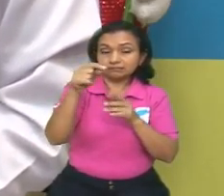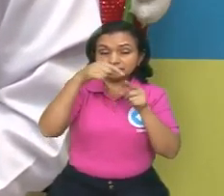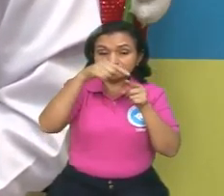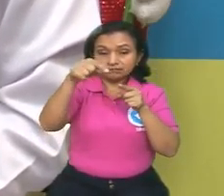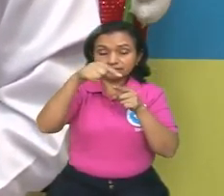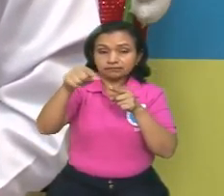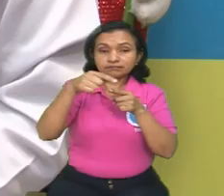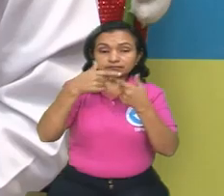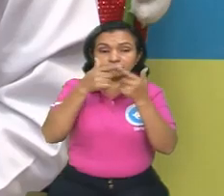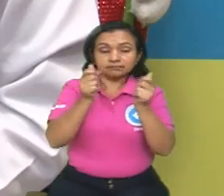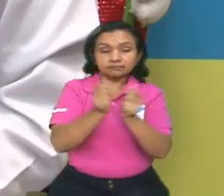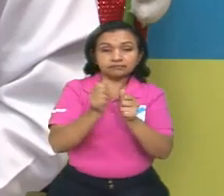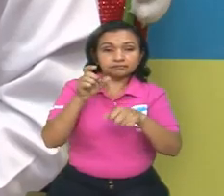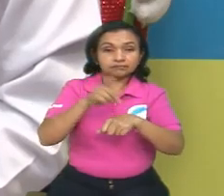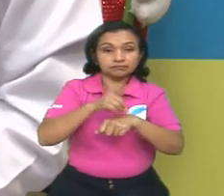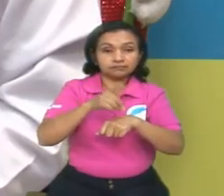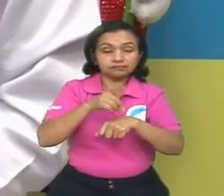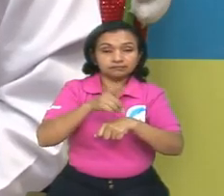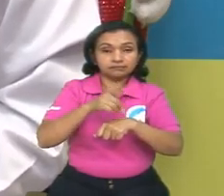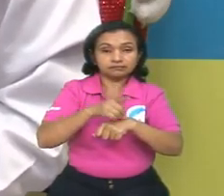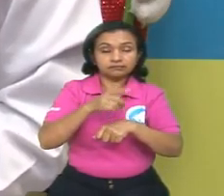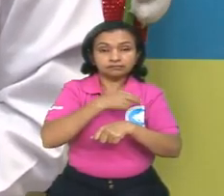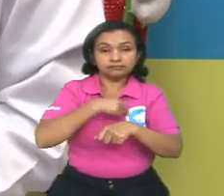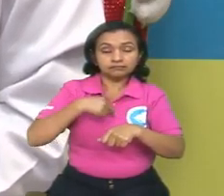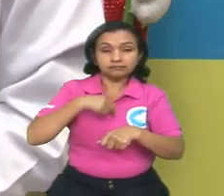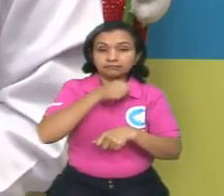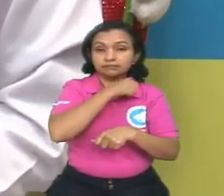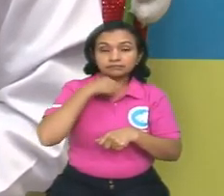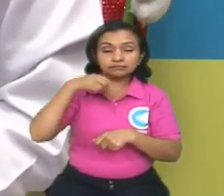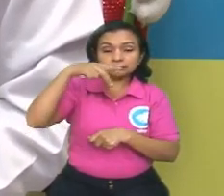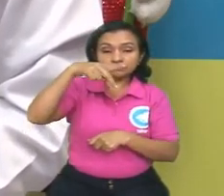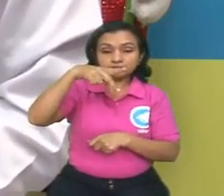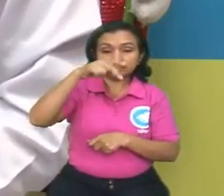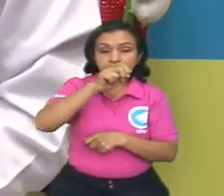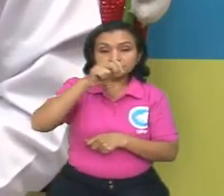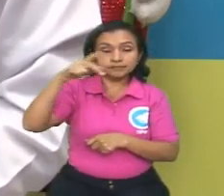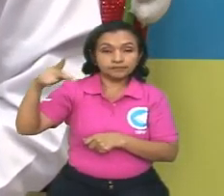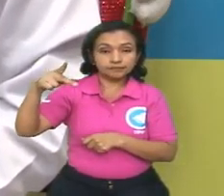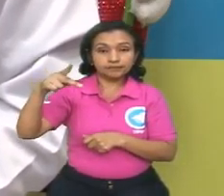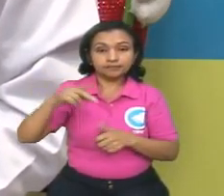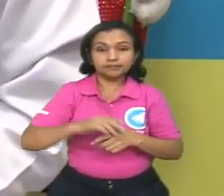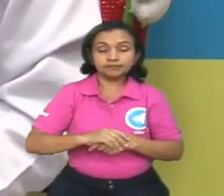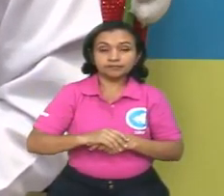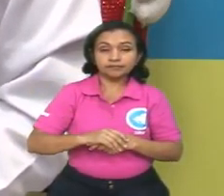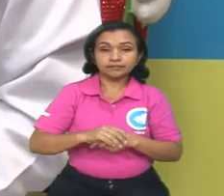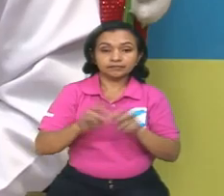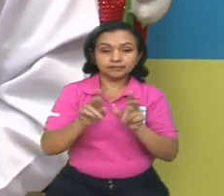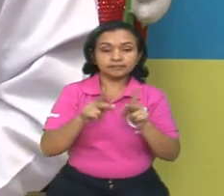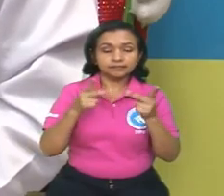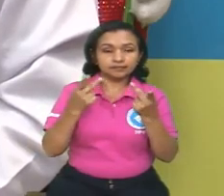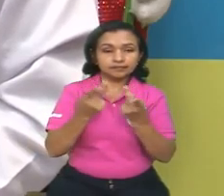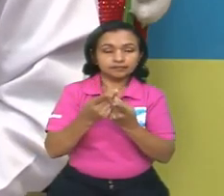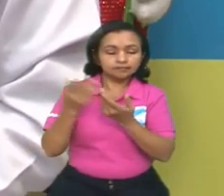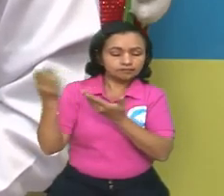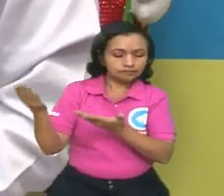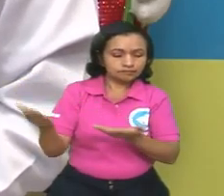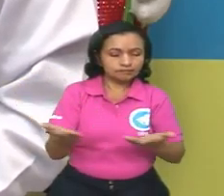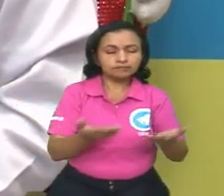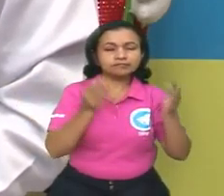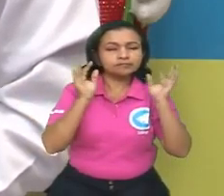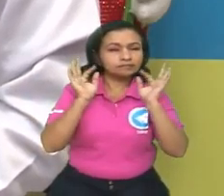Llegan las brigadas a realizar periódicamente los Papanicolaou y yo les digo, la población nos recibe súper bien,